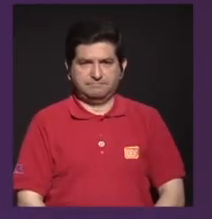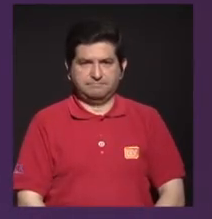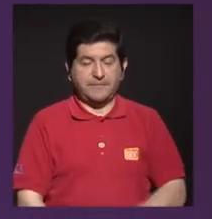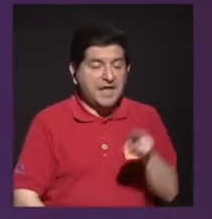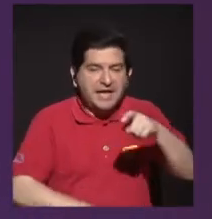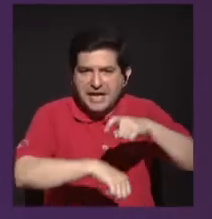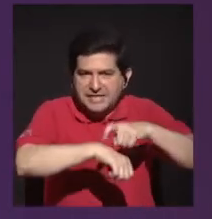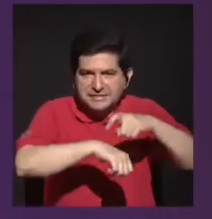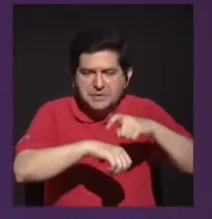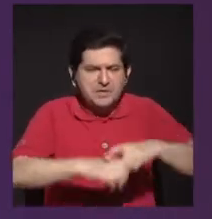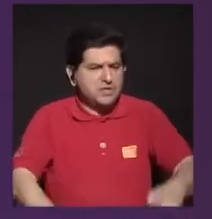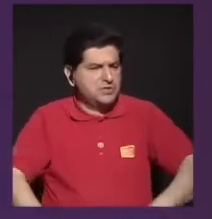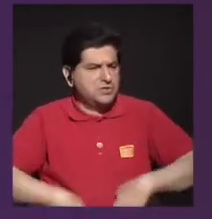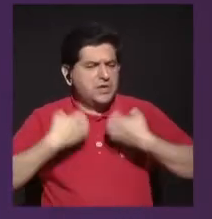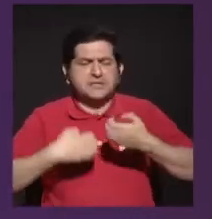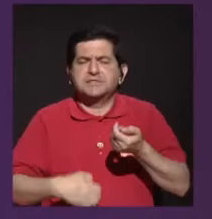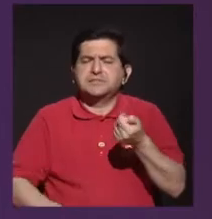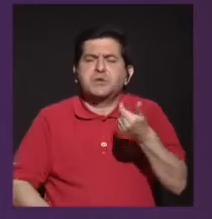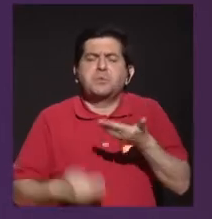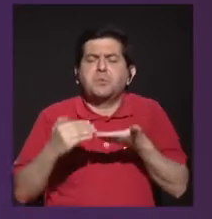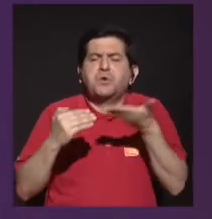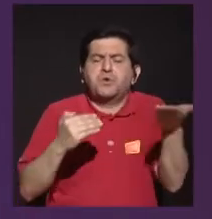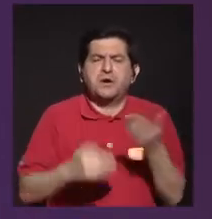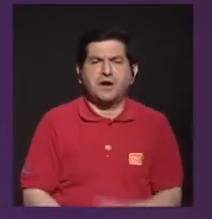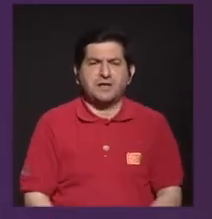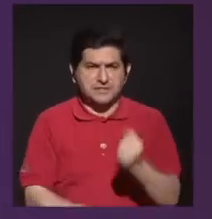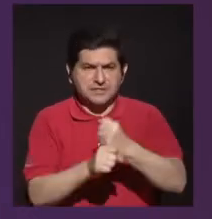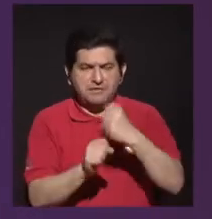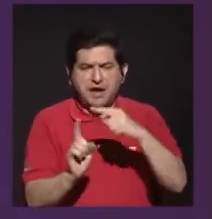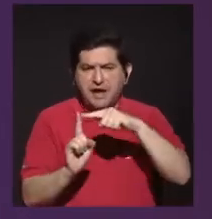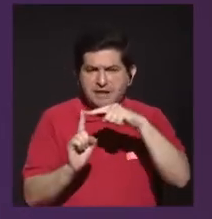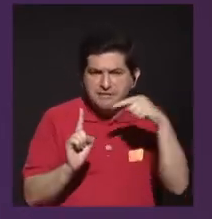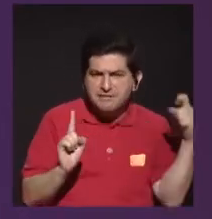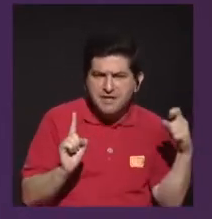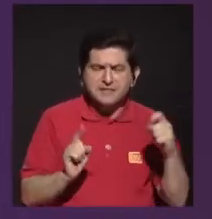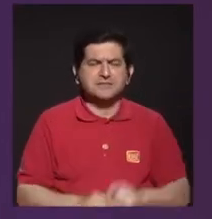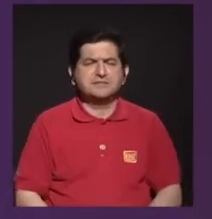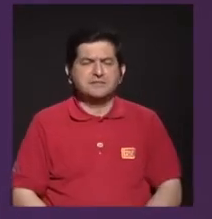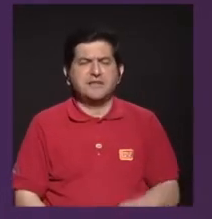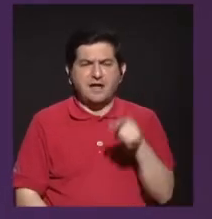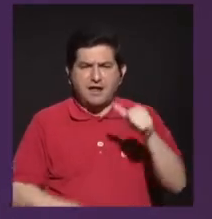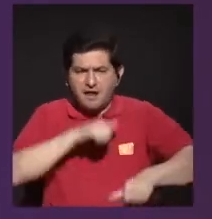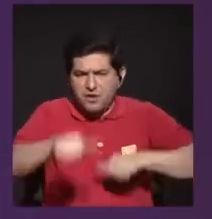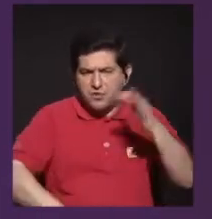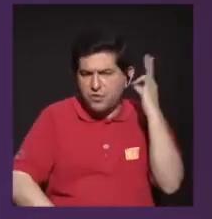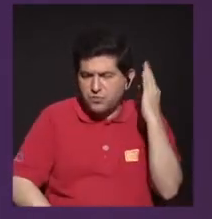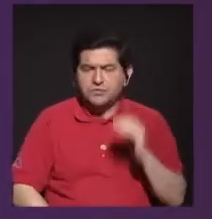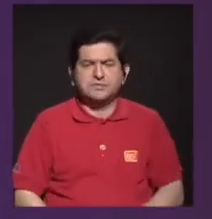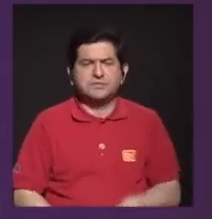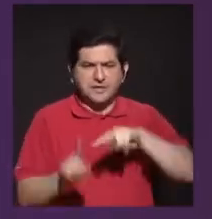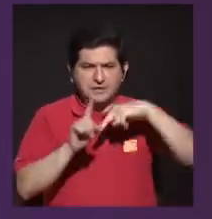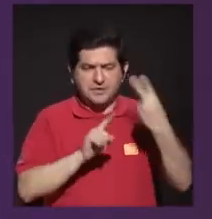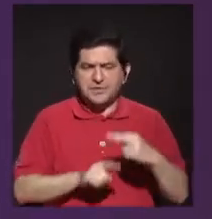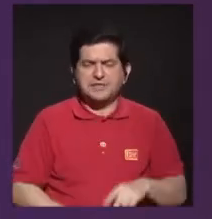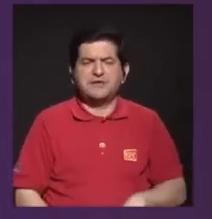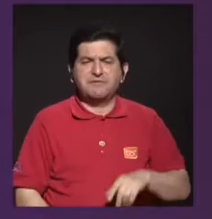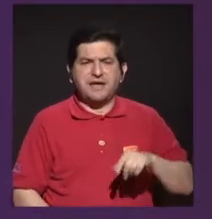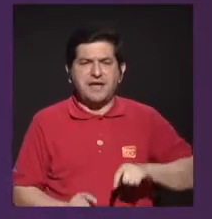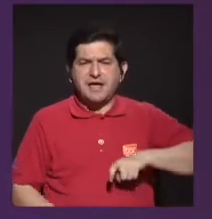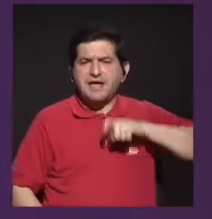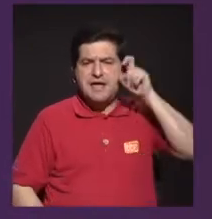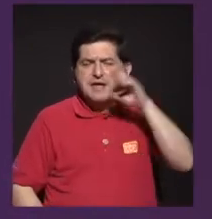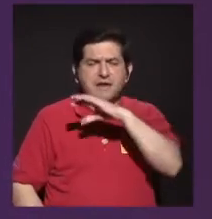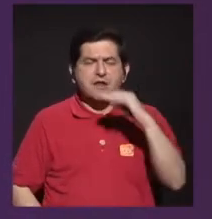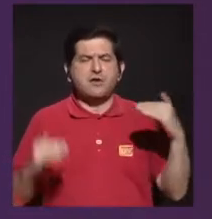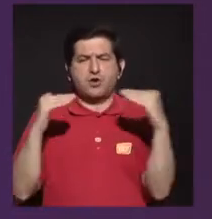hasta ese momento existían muy pocas cosas trabajadas desde el feminismo y desde una perspectiva de género y equidad con las personas que estaban en